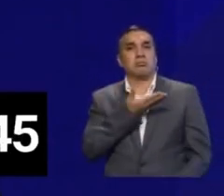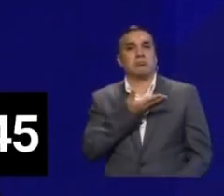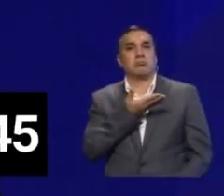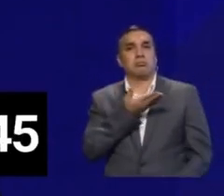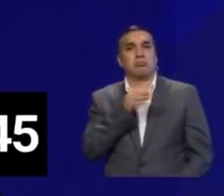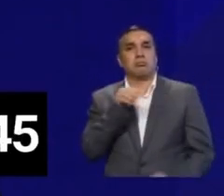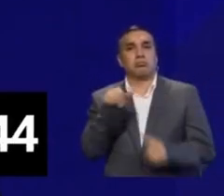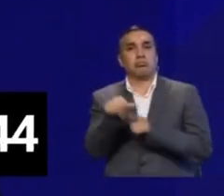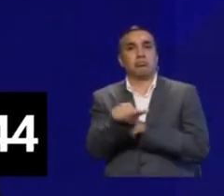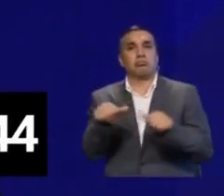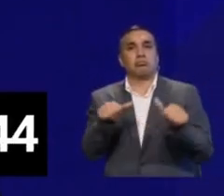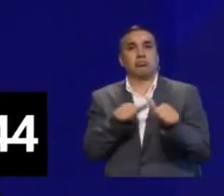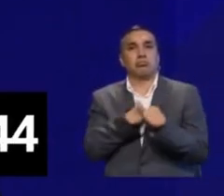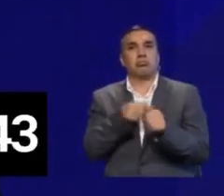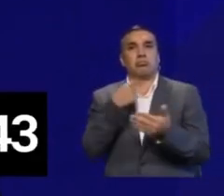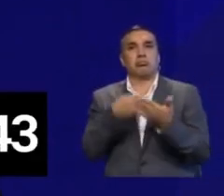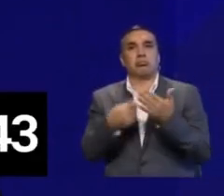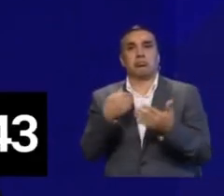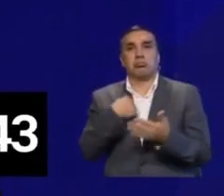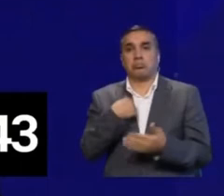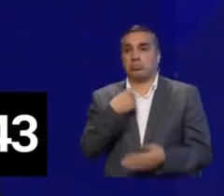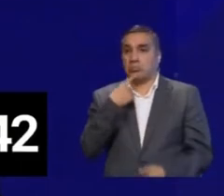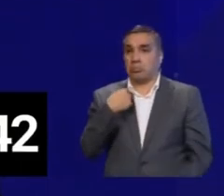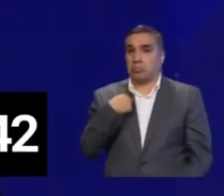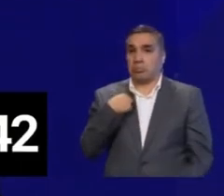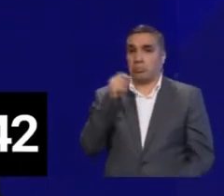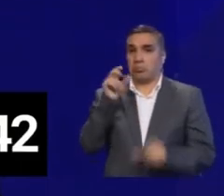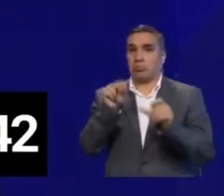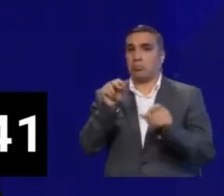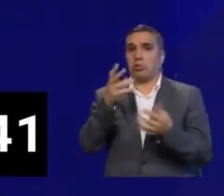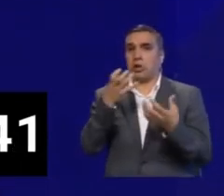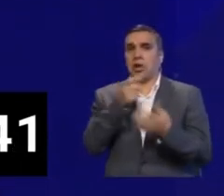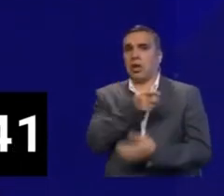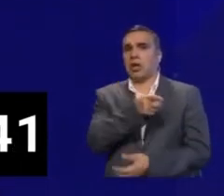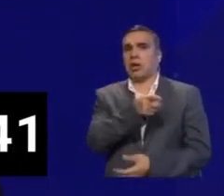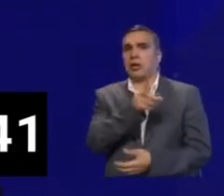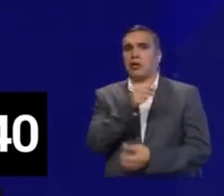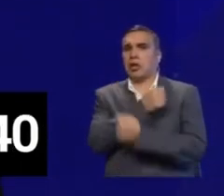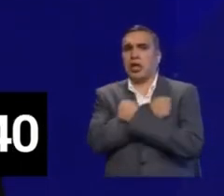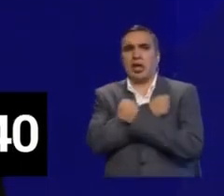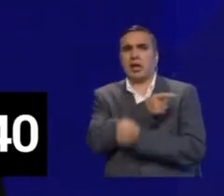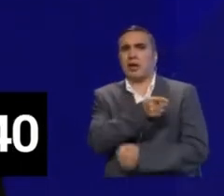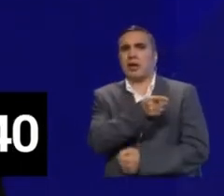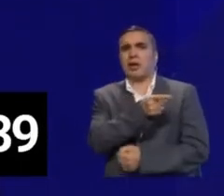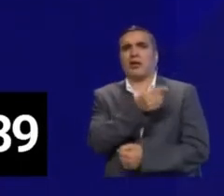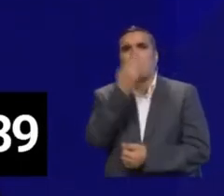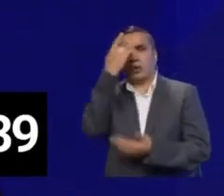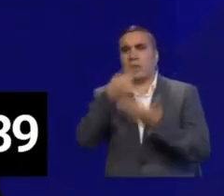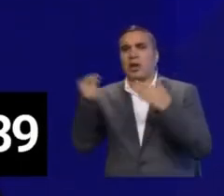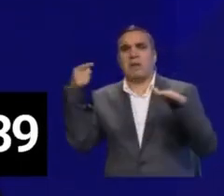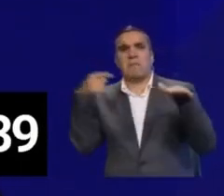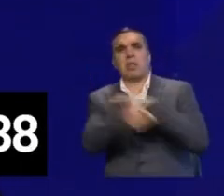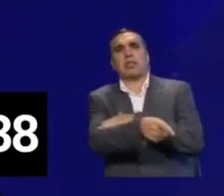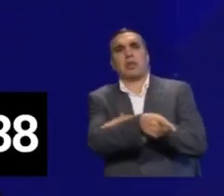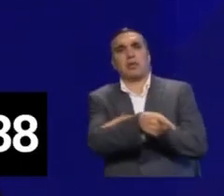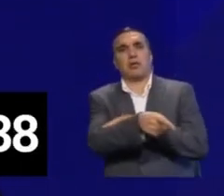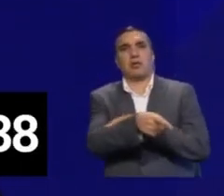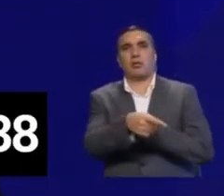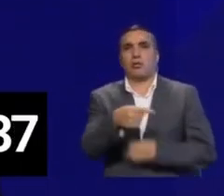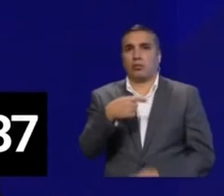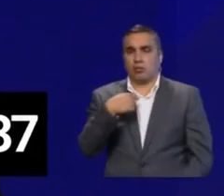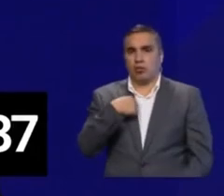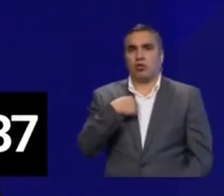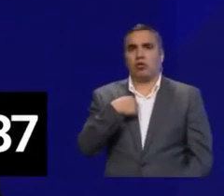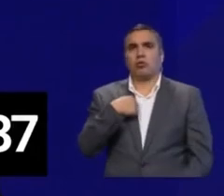un administrador que, tengo entendido, la gente no lo quiere porque es una intromisión. Yo voy